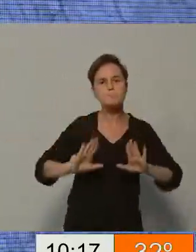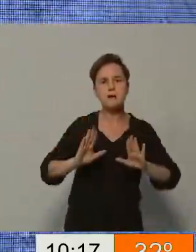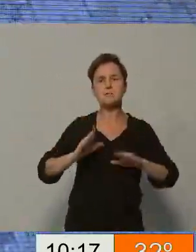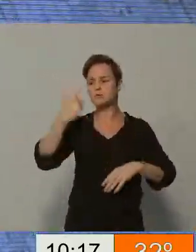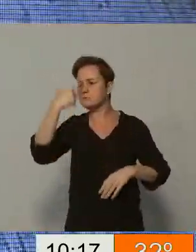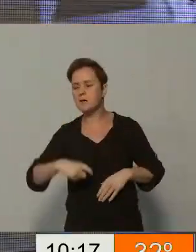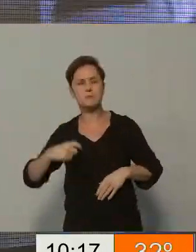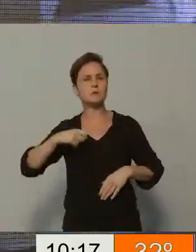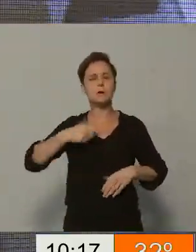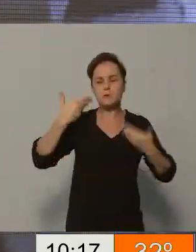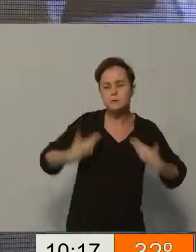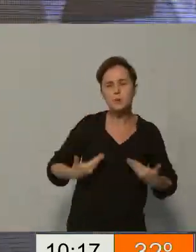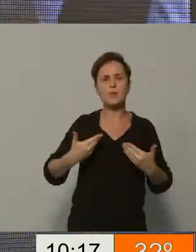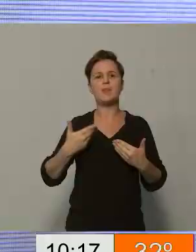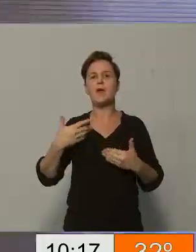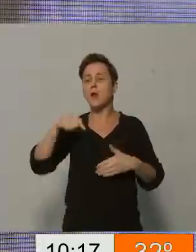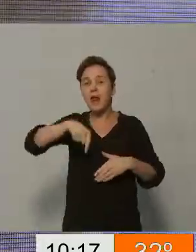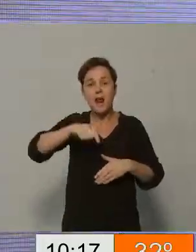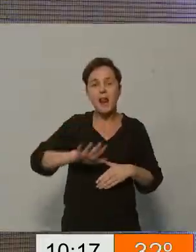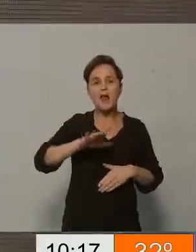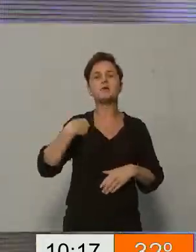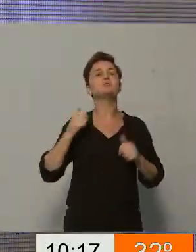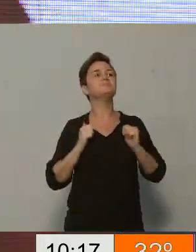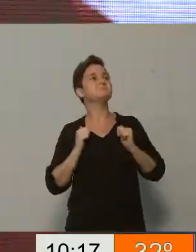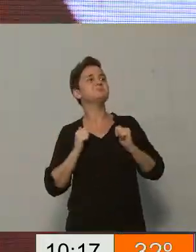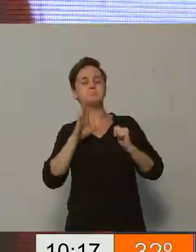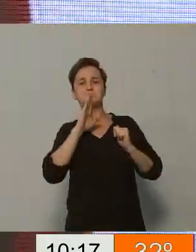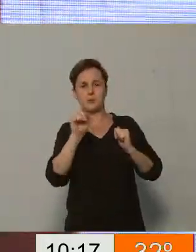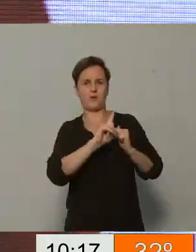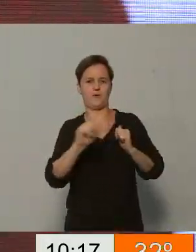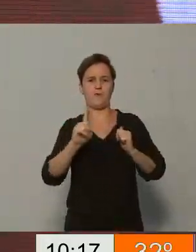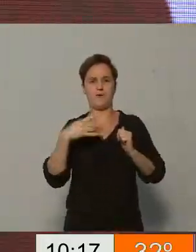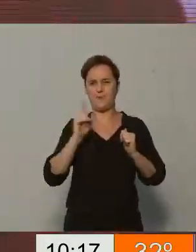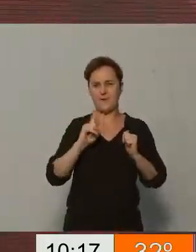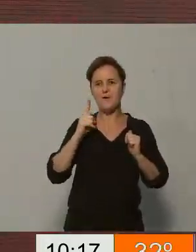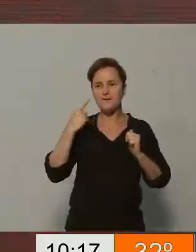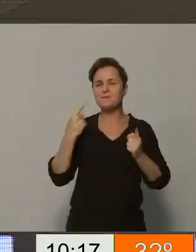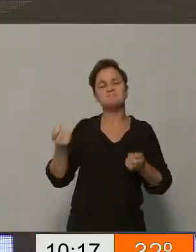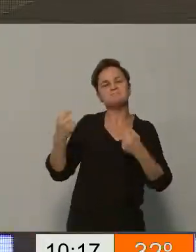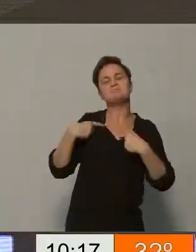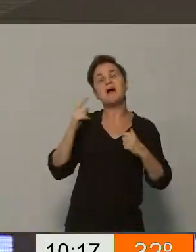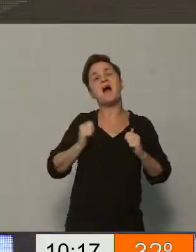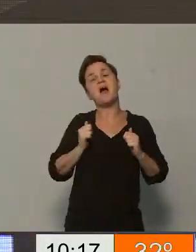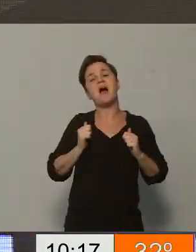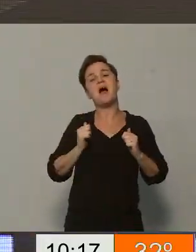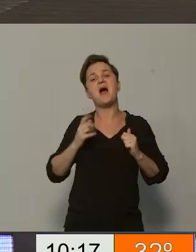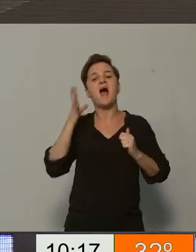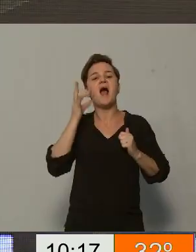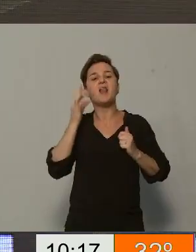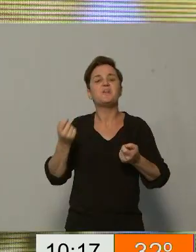ese ciudadano que quieren ser. Aquí no esperamos pasivamente que nos den nuestra cuota